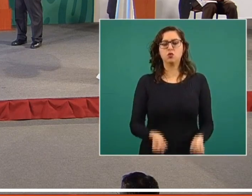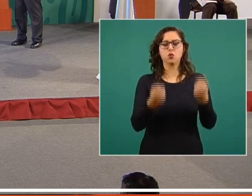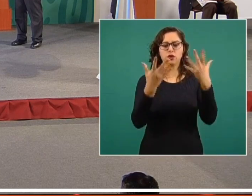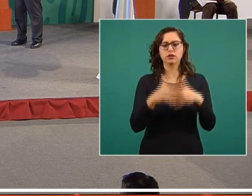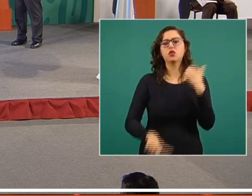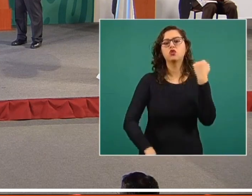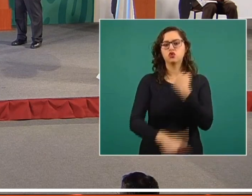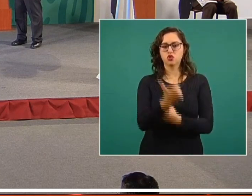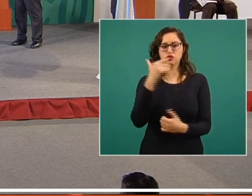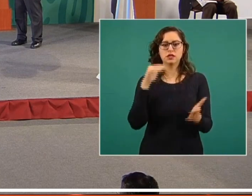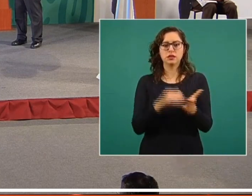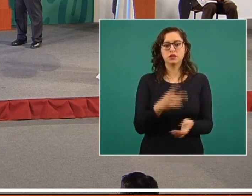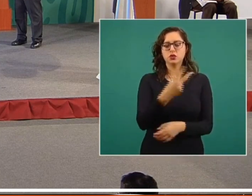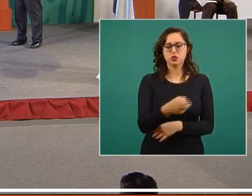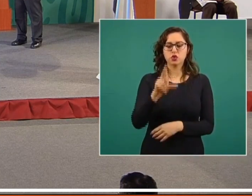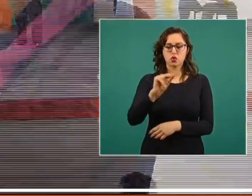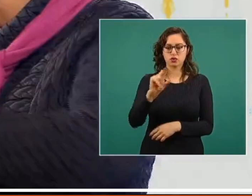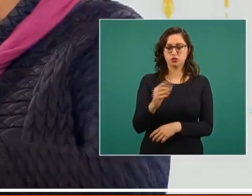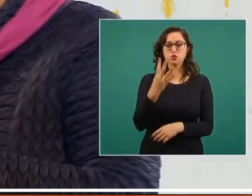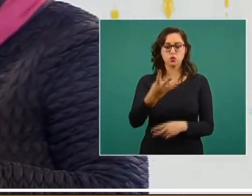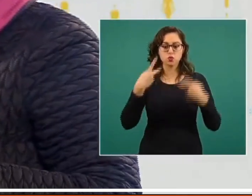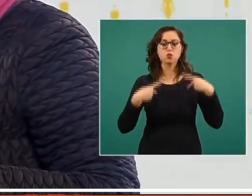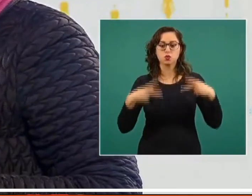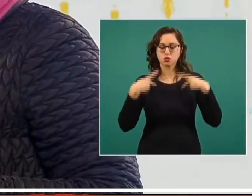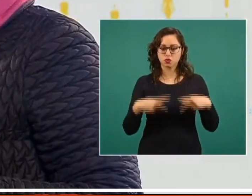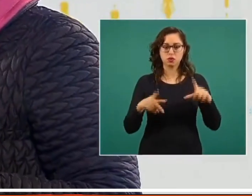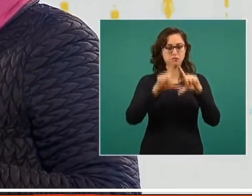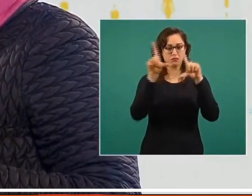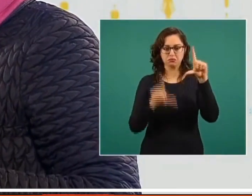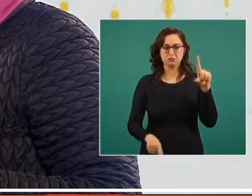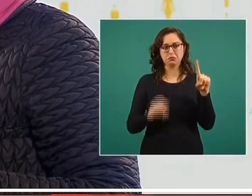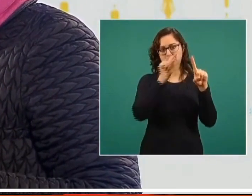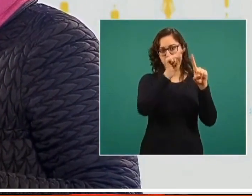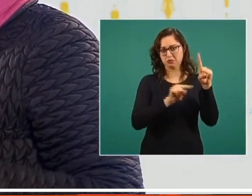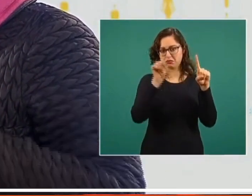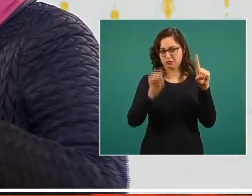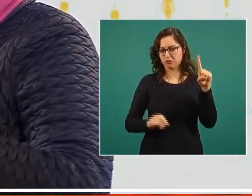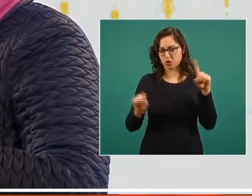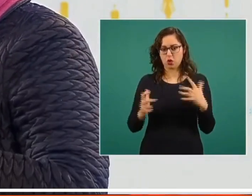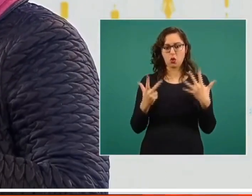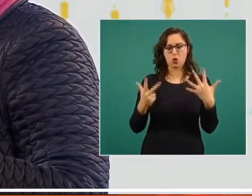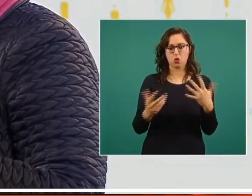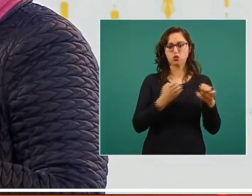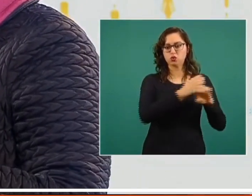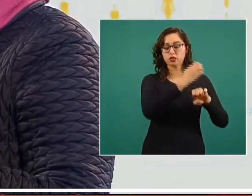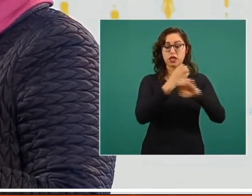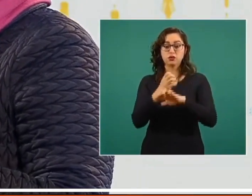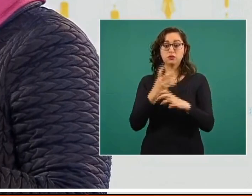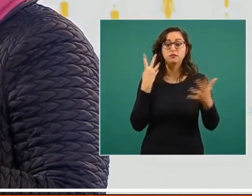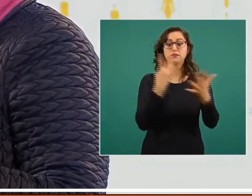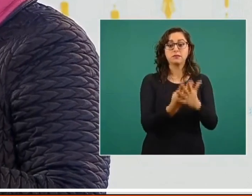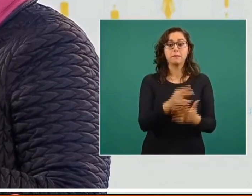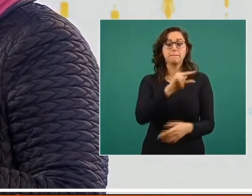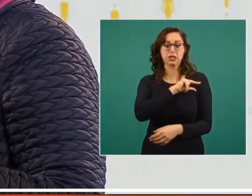país, que forman parte o que están albergados en estos centros penitenciarios privados.